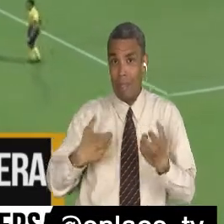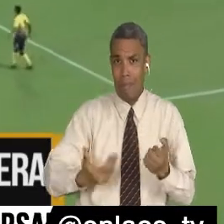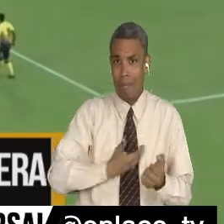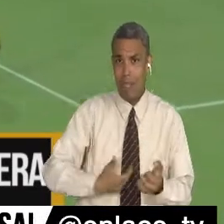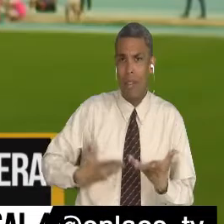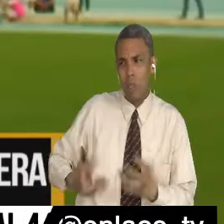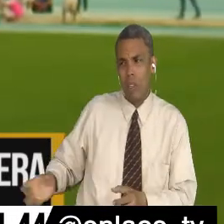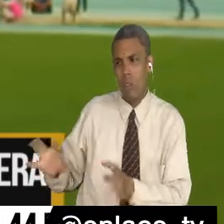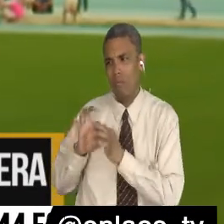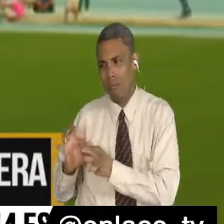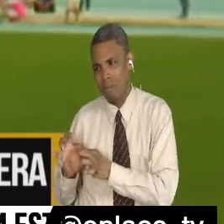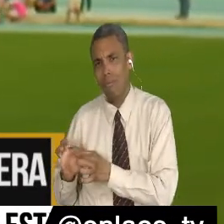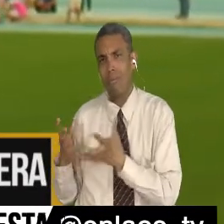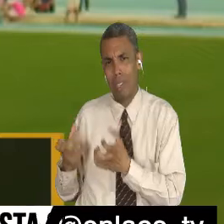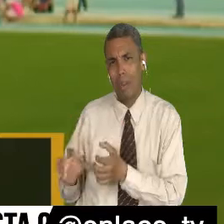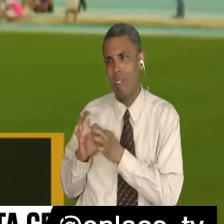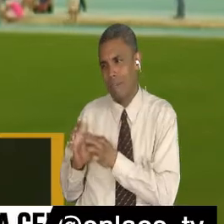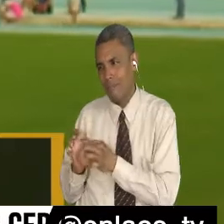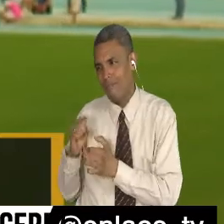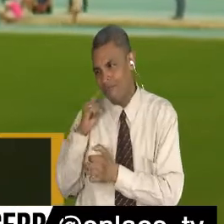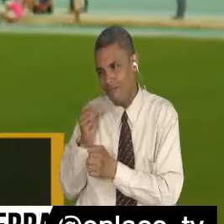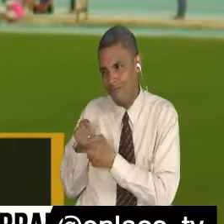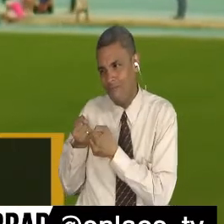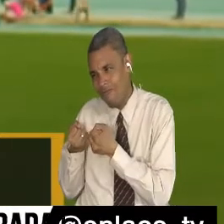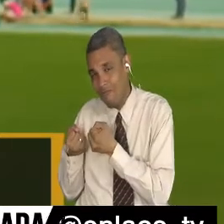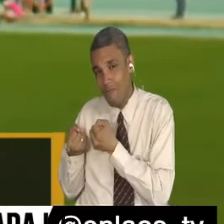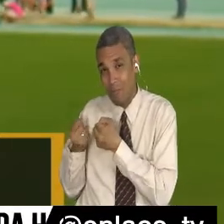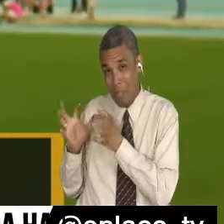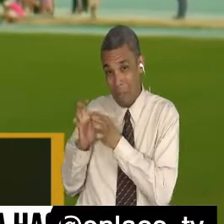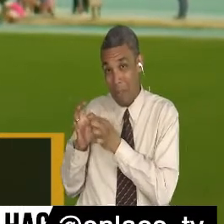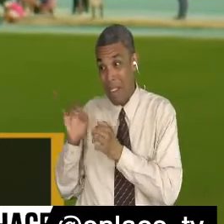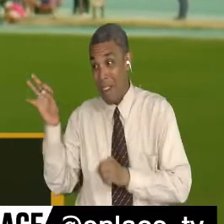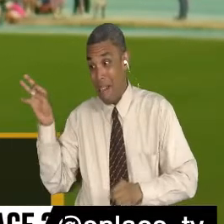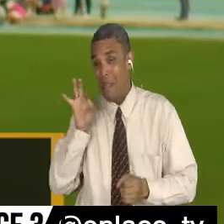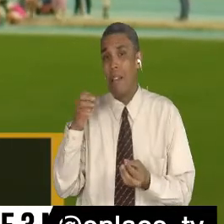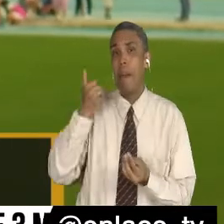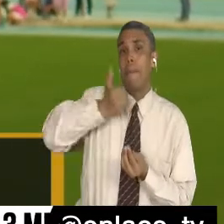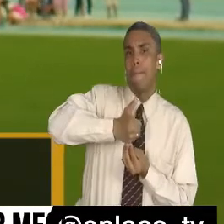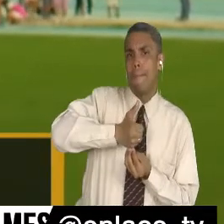luego que sí, tengo que decirlo con claridad y con responsabilidad. Hemos soñado con que Maturana